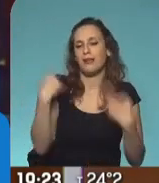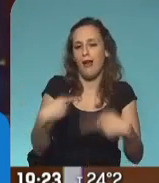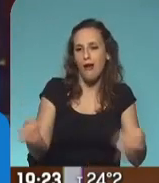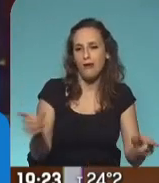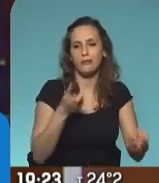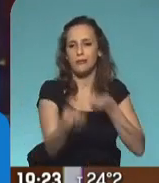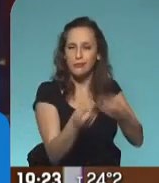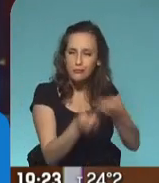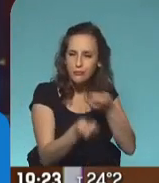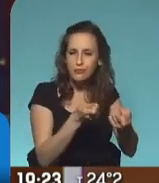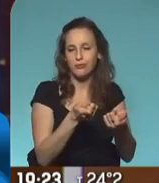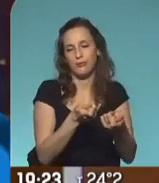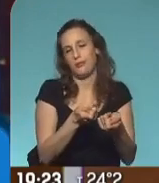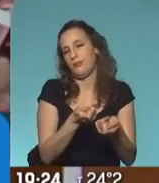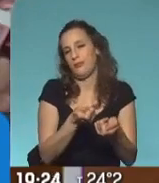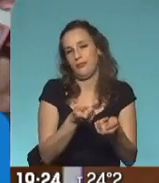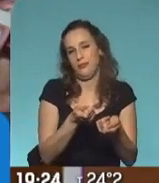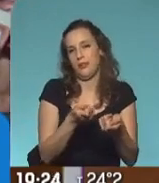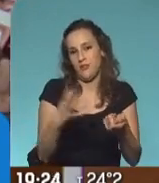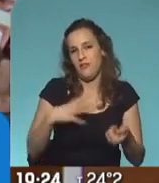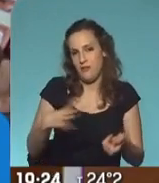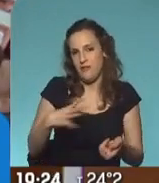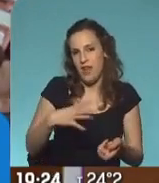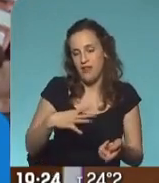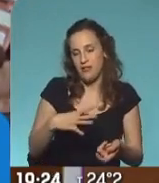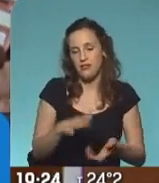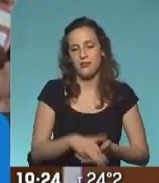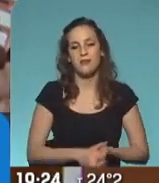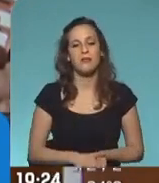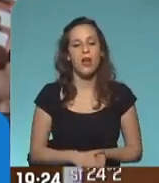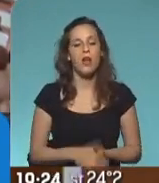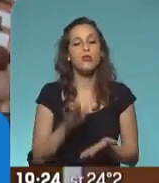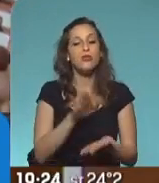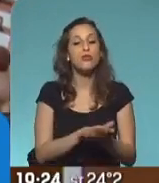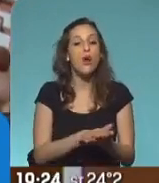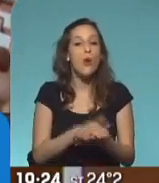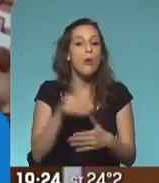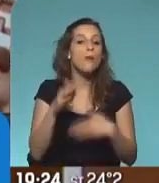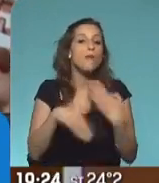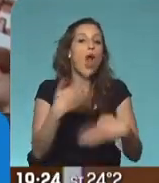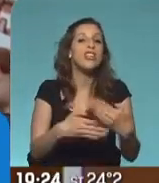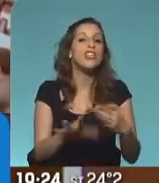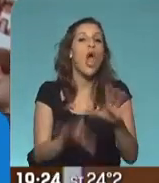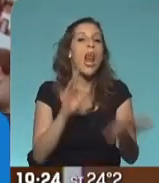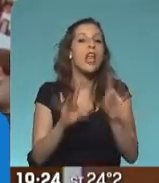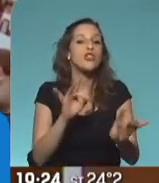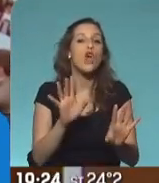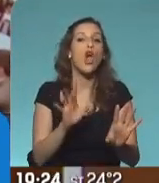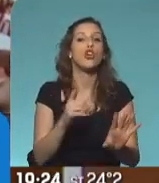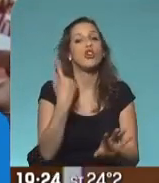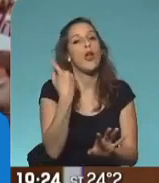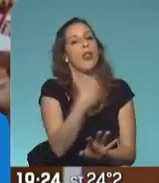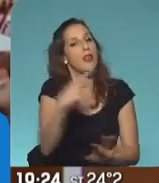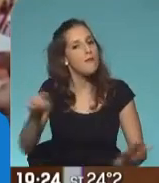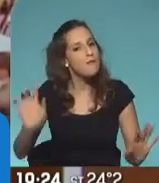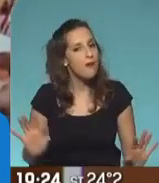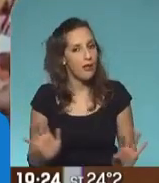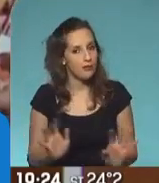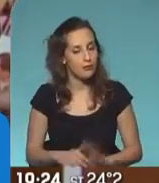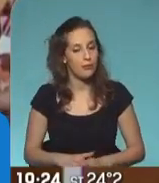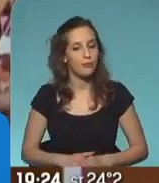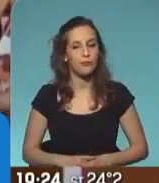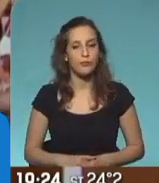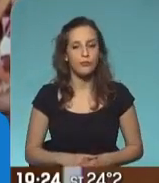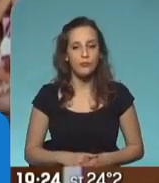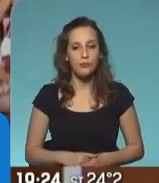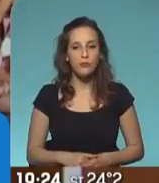régimen parlamentarista el proceso de elección de un gobierno es mucho más complejo que en un régimen presidencialista donde la gente vota y el gobierno que tiene,